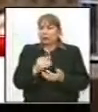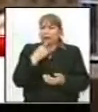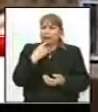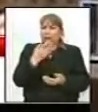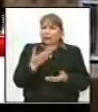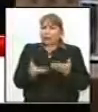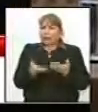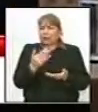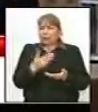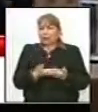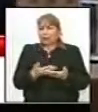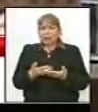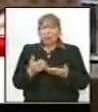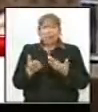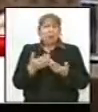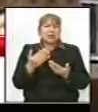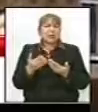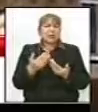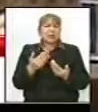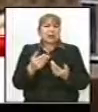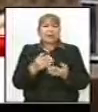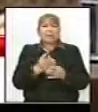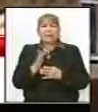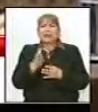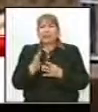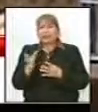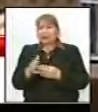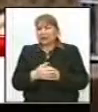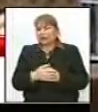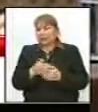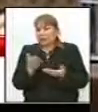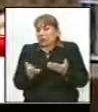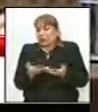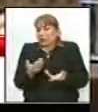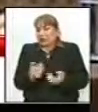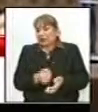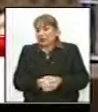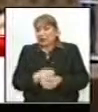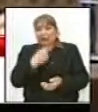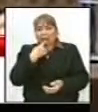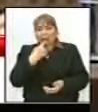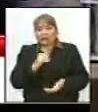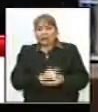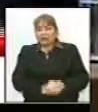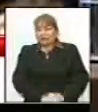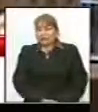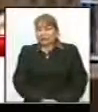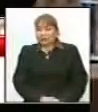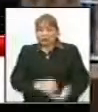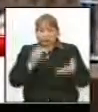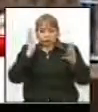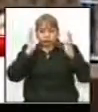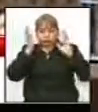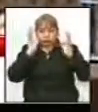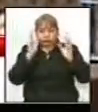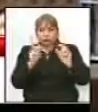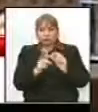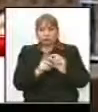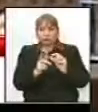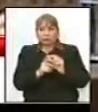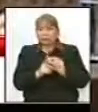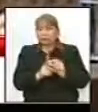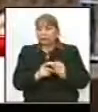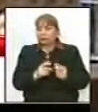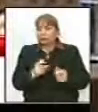algo muy sencillo, una persecución, seguro lo quieren atarantar al fiscal, y palabras por el estilo. Acá